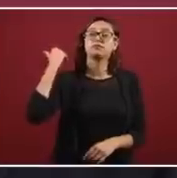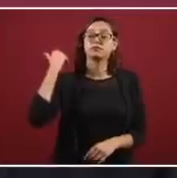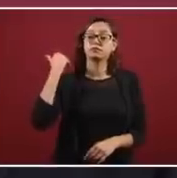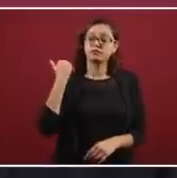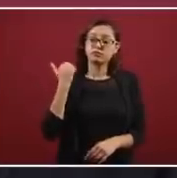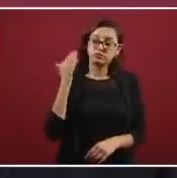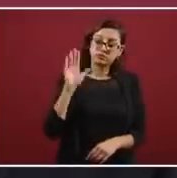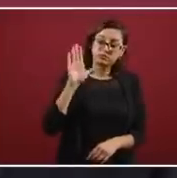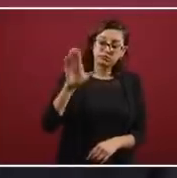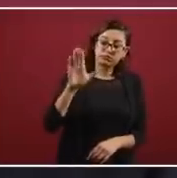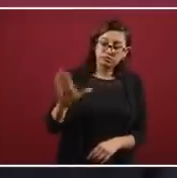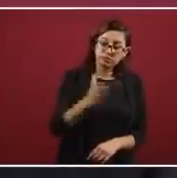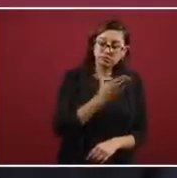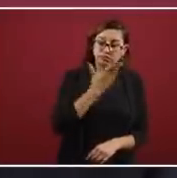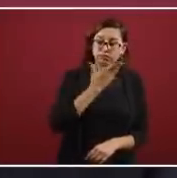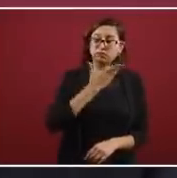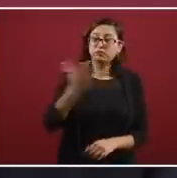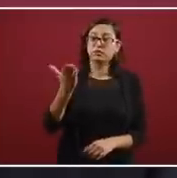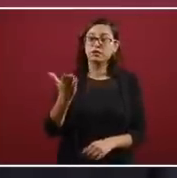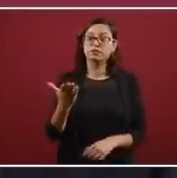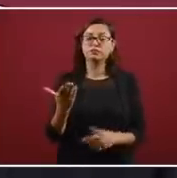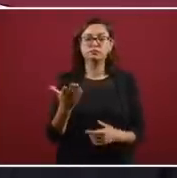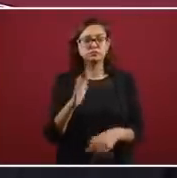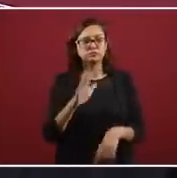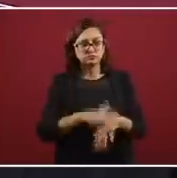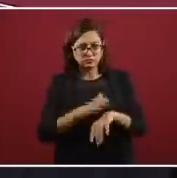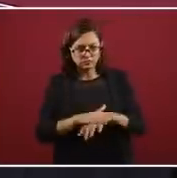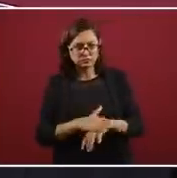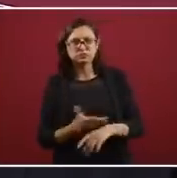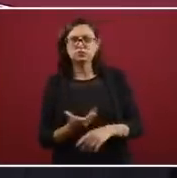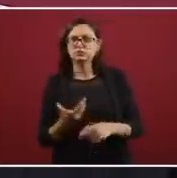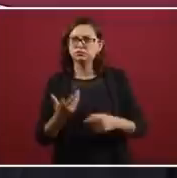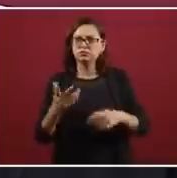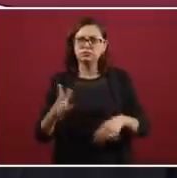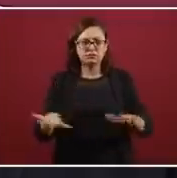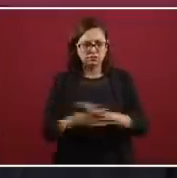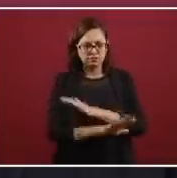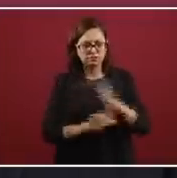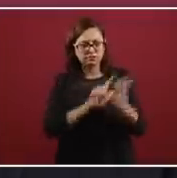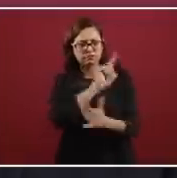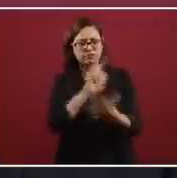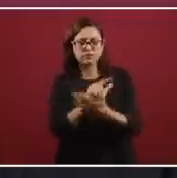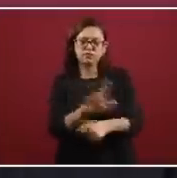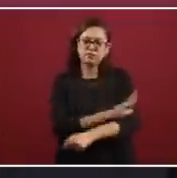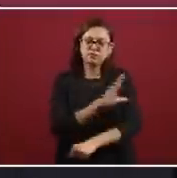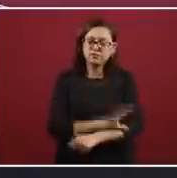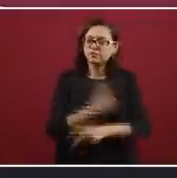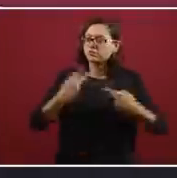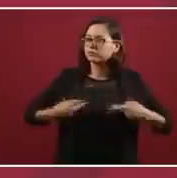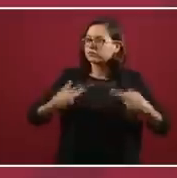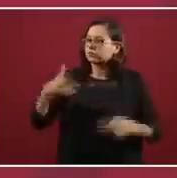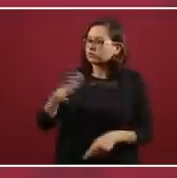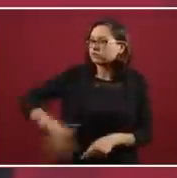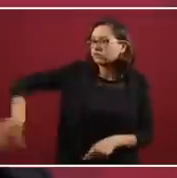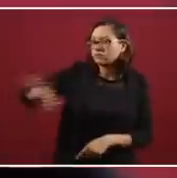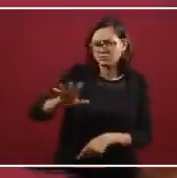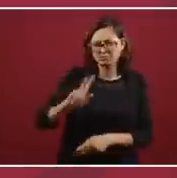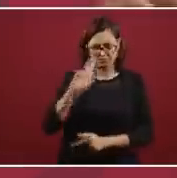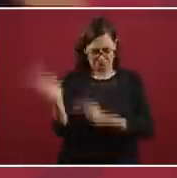que se consultara lo de la reforma energética, en el Poder